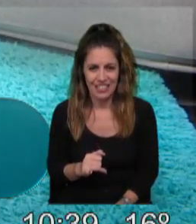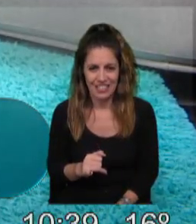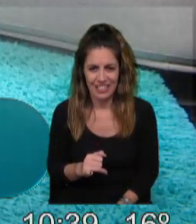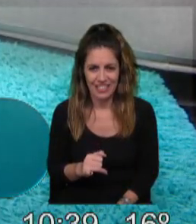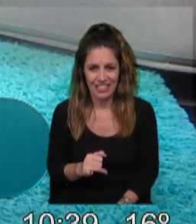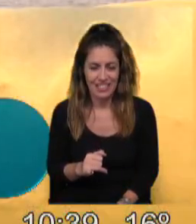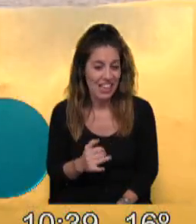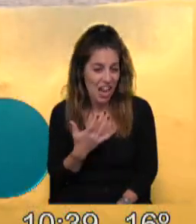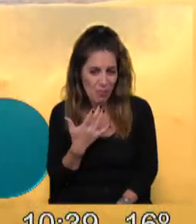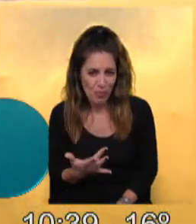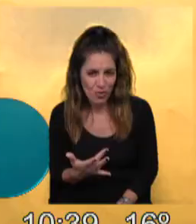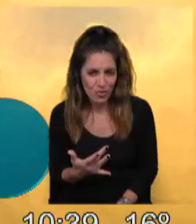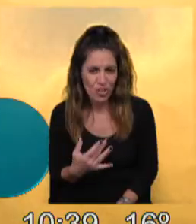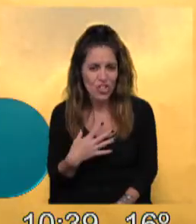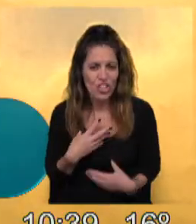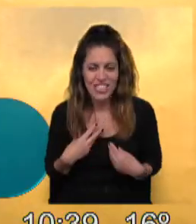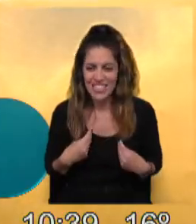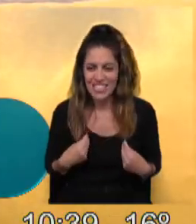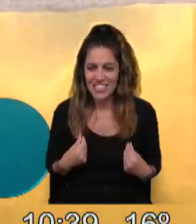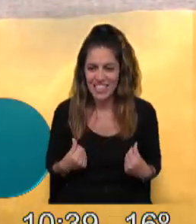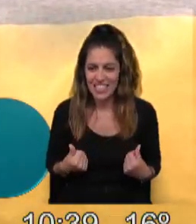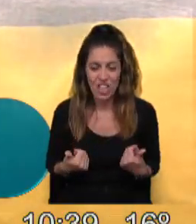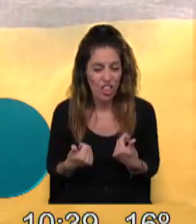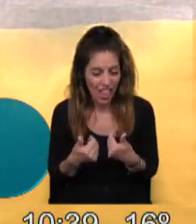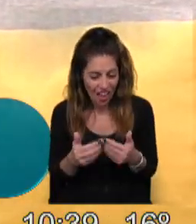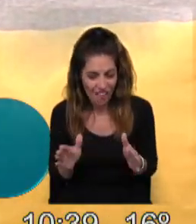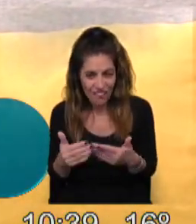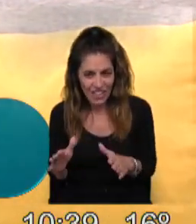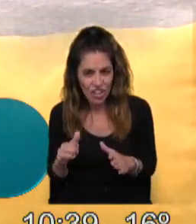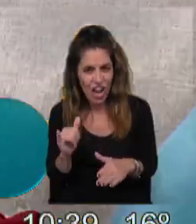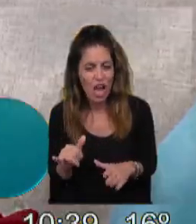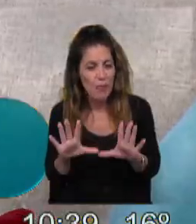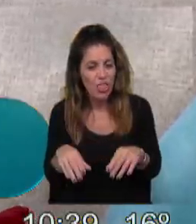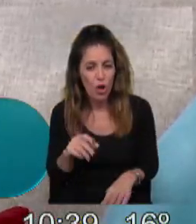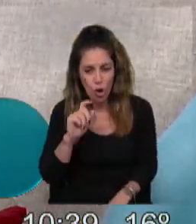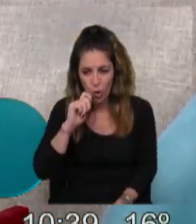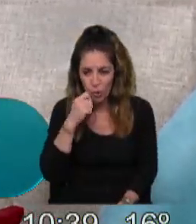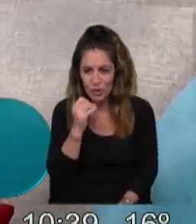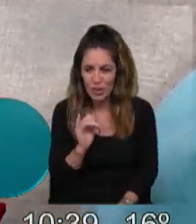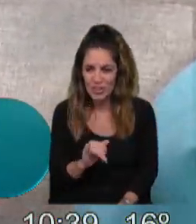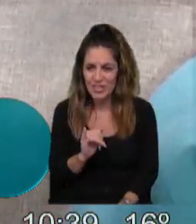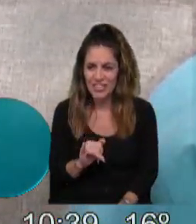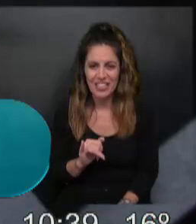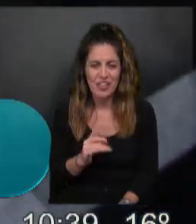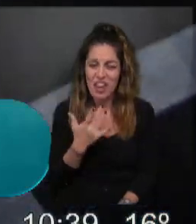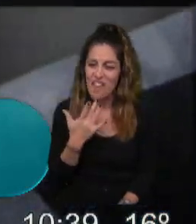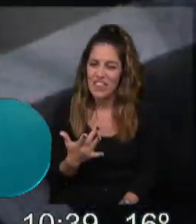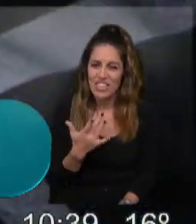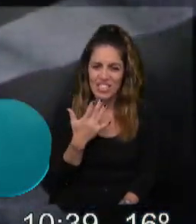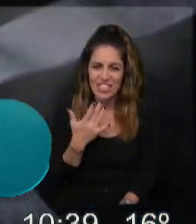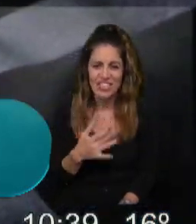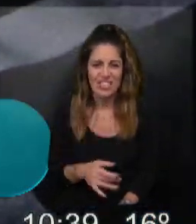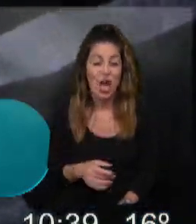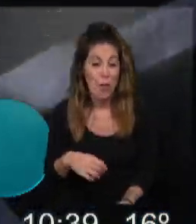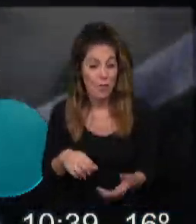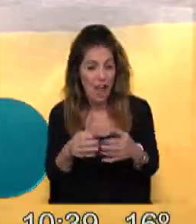Qué belleza que... ¿Sabés que tengo la sensación, abriendo cada una de tus cosas, que de verdad hay para todos los gustos? Sí. ¿No? Sí. Es una belleza. Y para playa, pero para ciudad